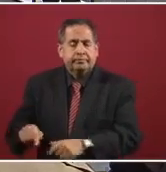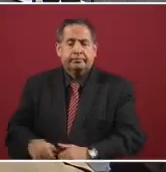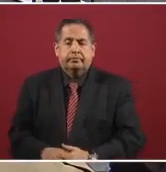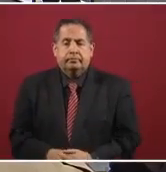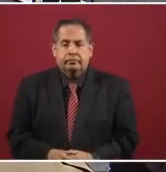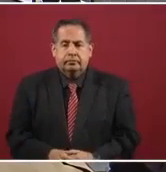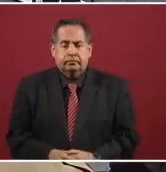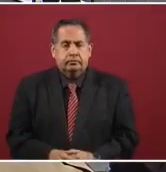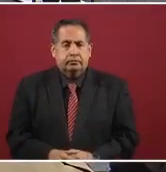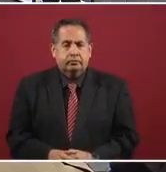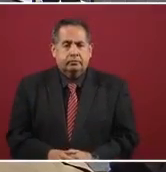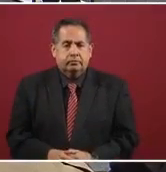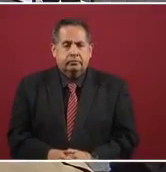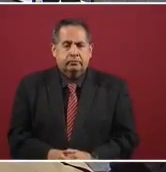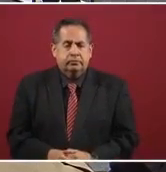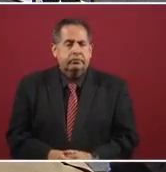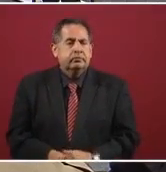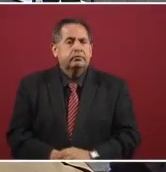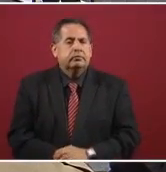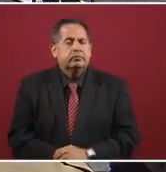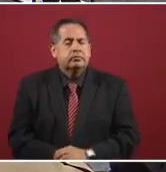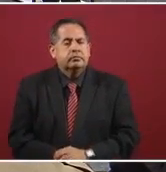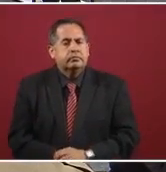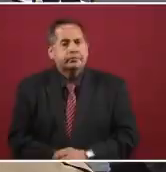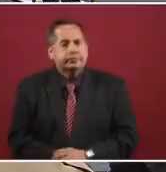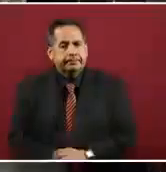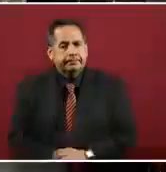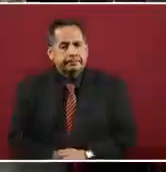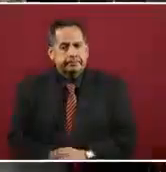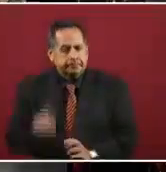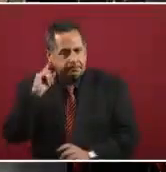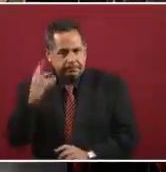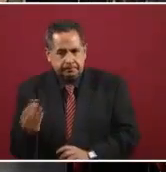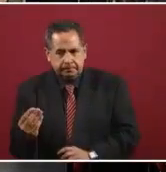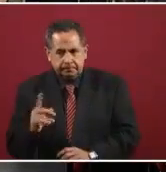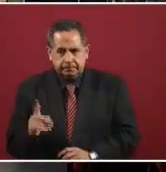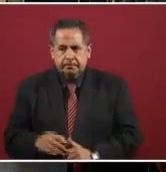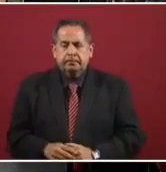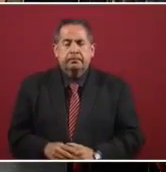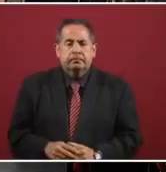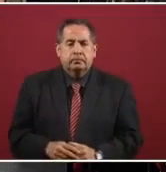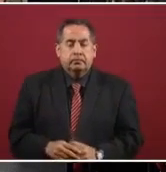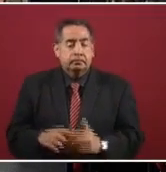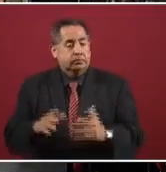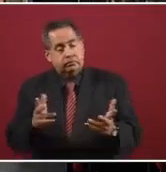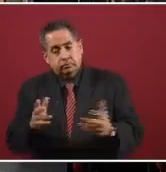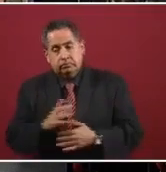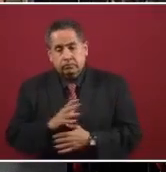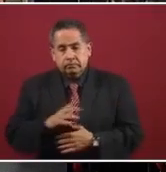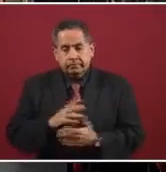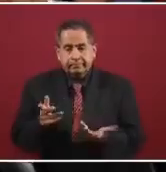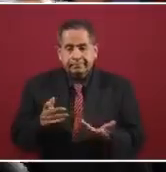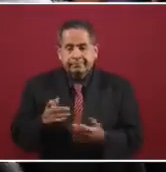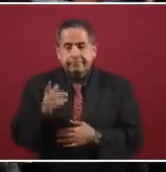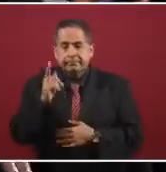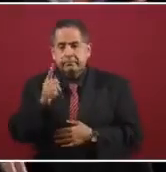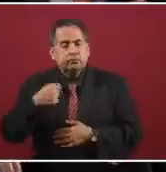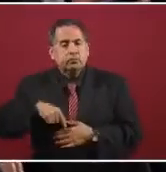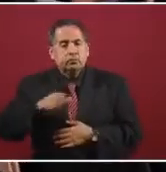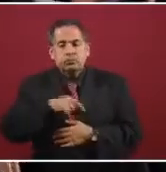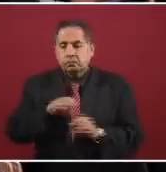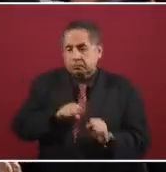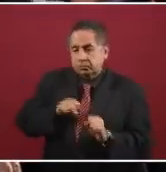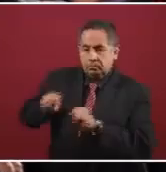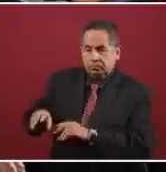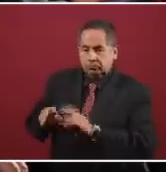¿A ellos? A los países miembros. Estaría muy bueno, ya hay algunos, ¿no? Pero no es que los mandemos nosotros,